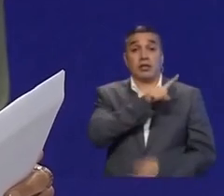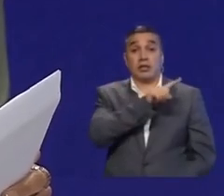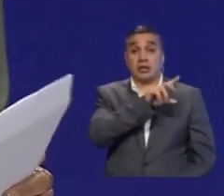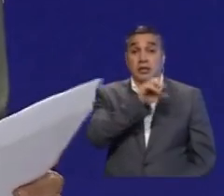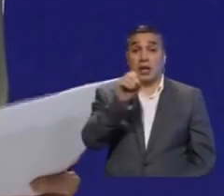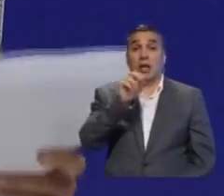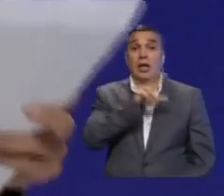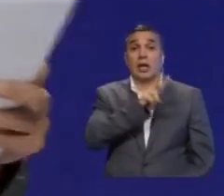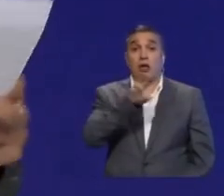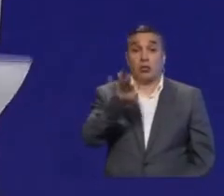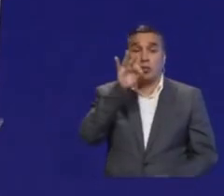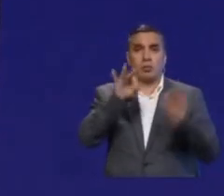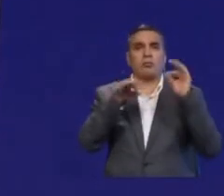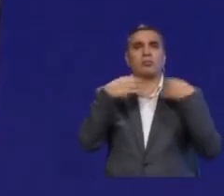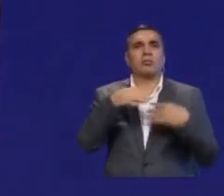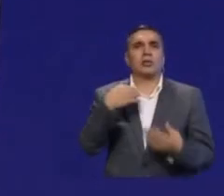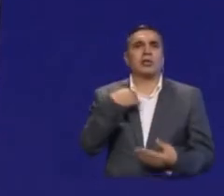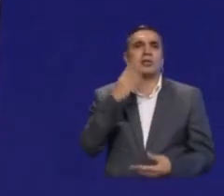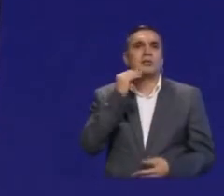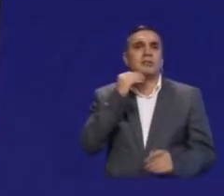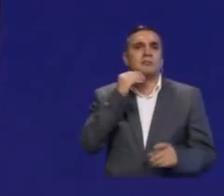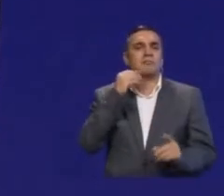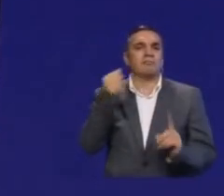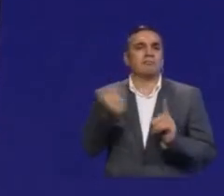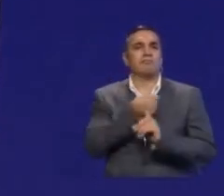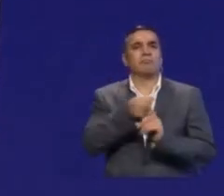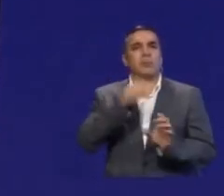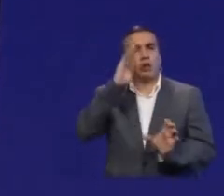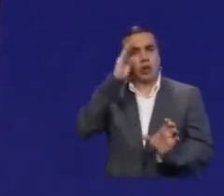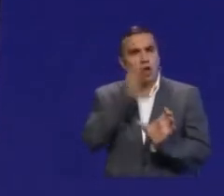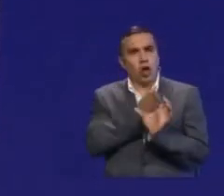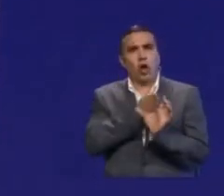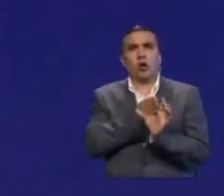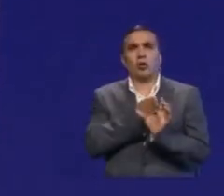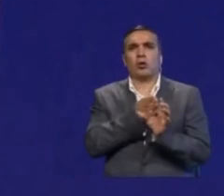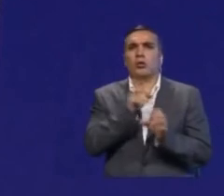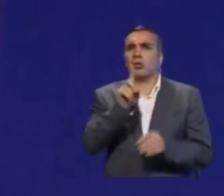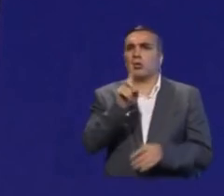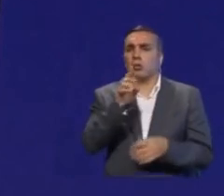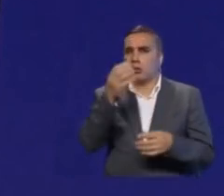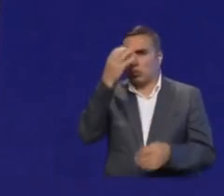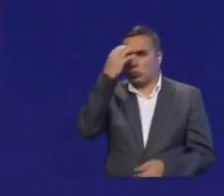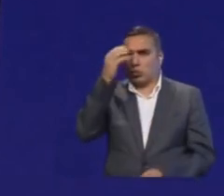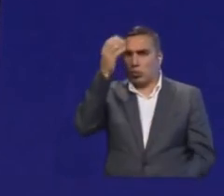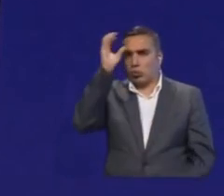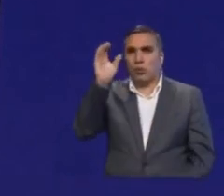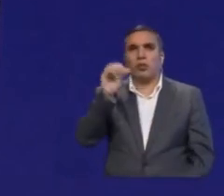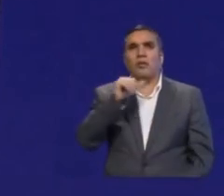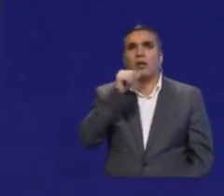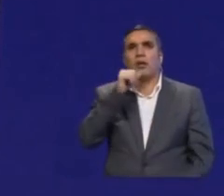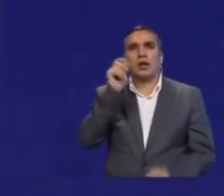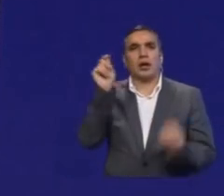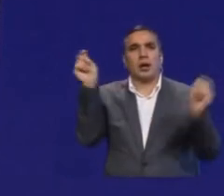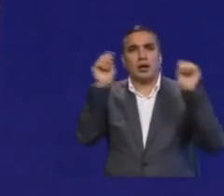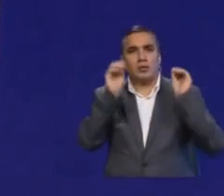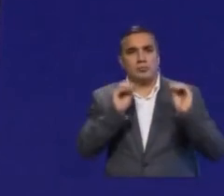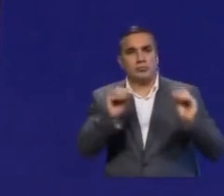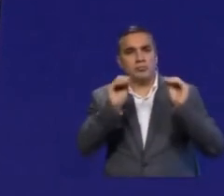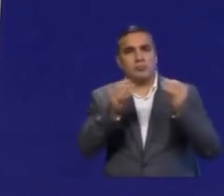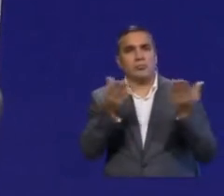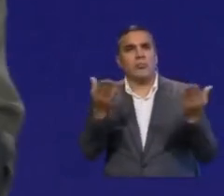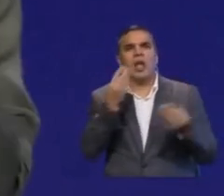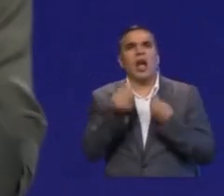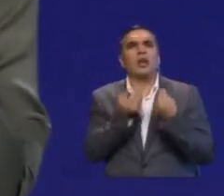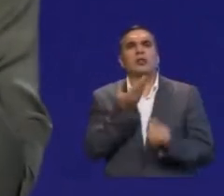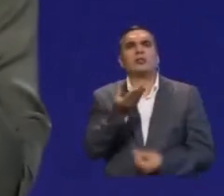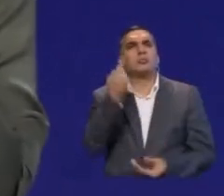esta experiencia. La violencia psicológica es la más frecuente. Esto es una cuestión de educación, de cultura, falta de campañas de concienciación. ¿Qué